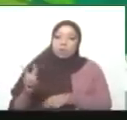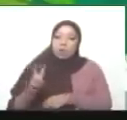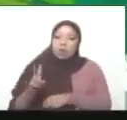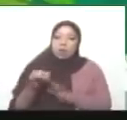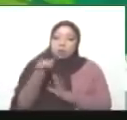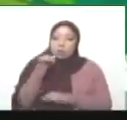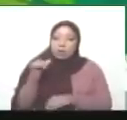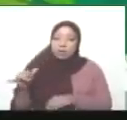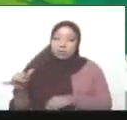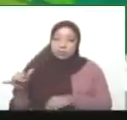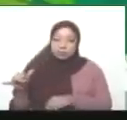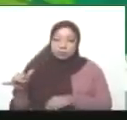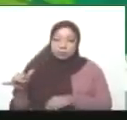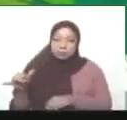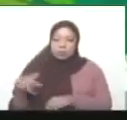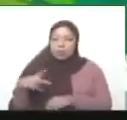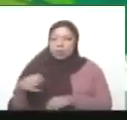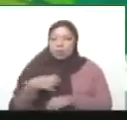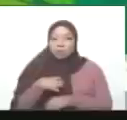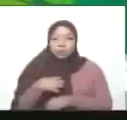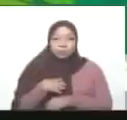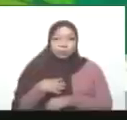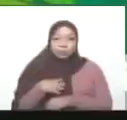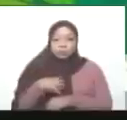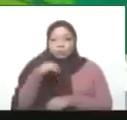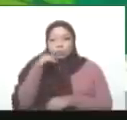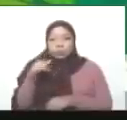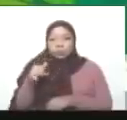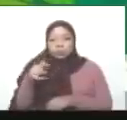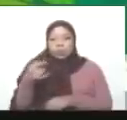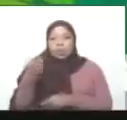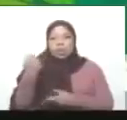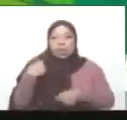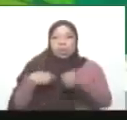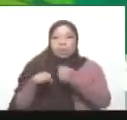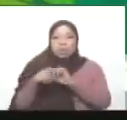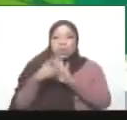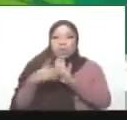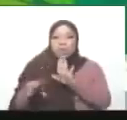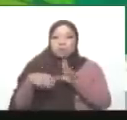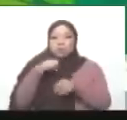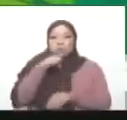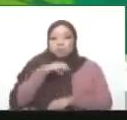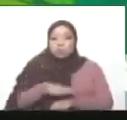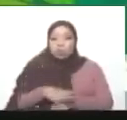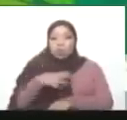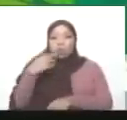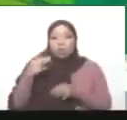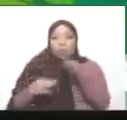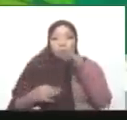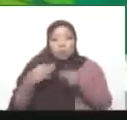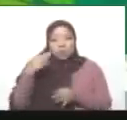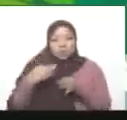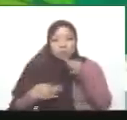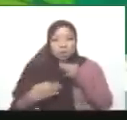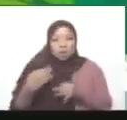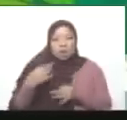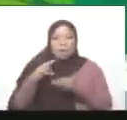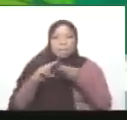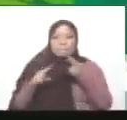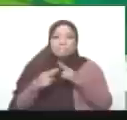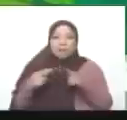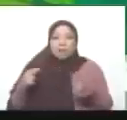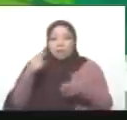amenaza venezolano amenaza a nadie Venezuela lo que está es defendiendo sus derechos históricos jurídicos en base al derecho de paz